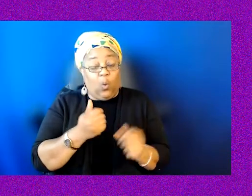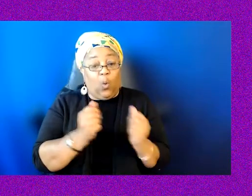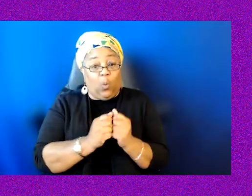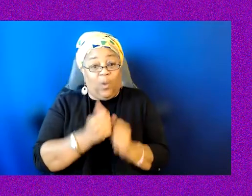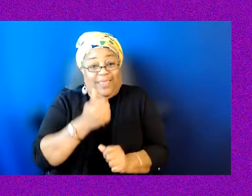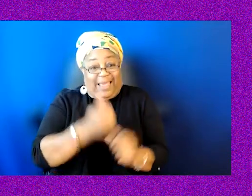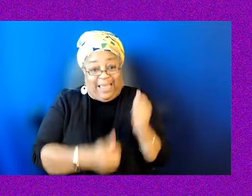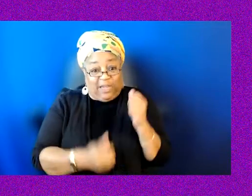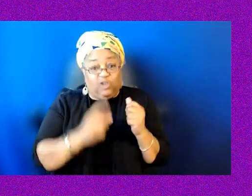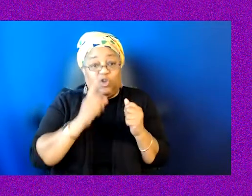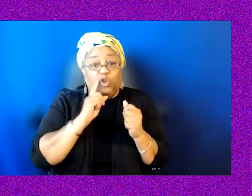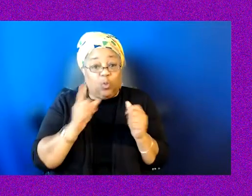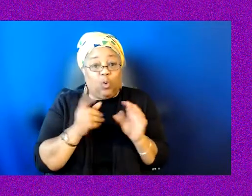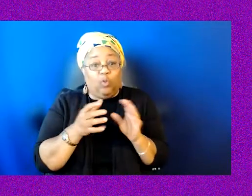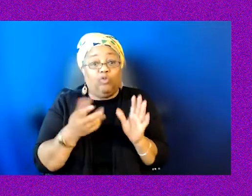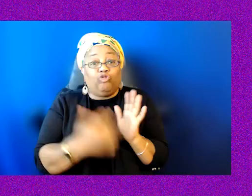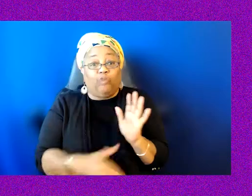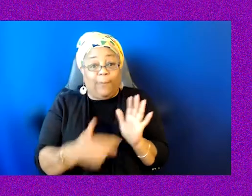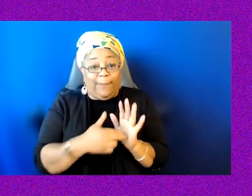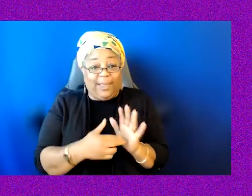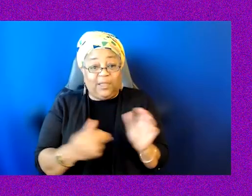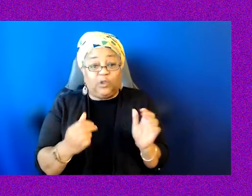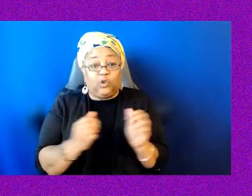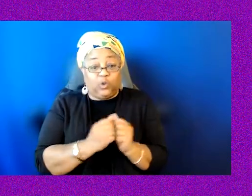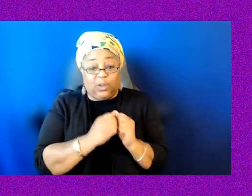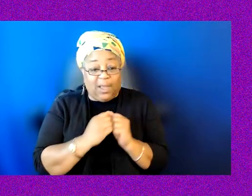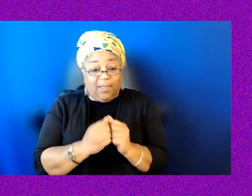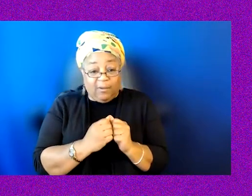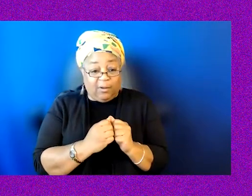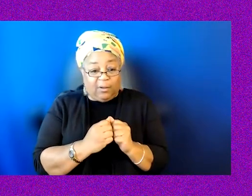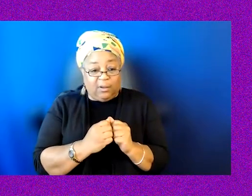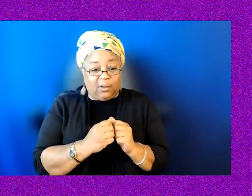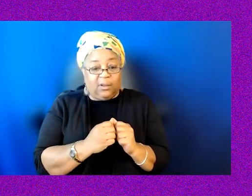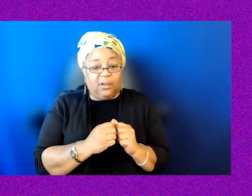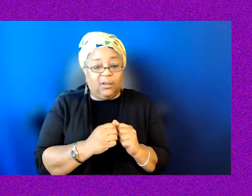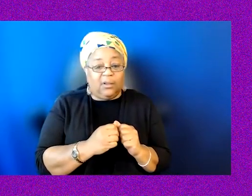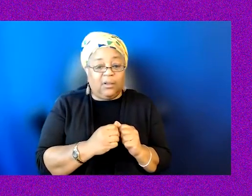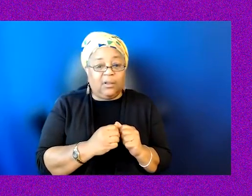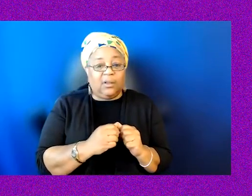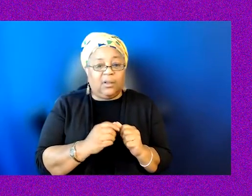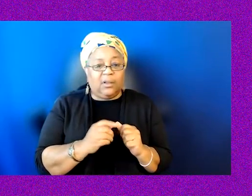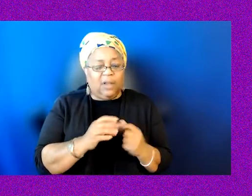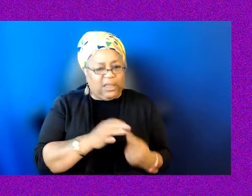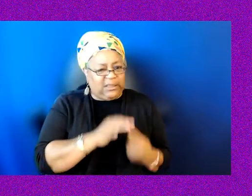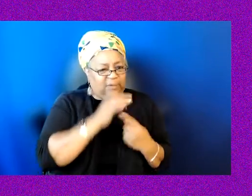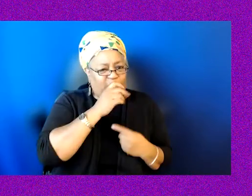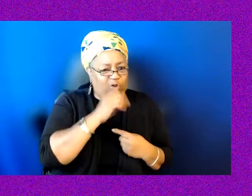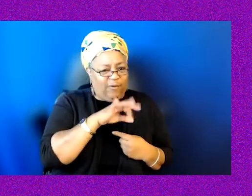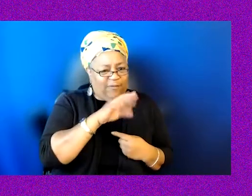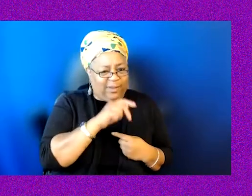juntos las siguientes frases. Entonces, para los pies vamos a decir: